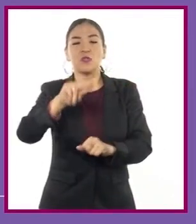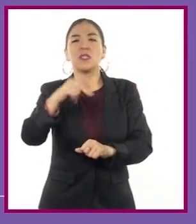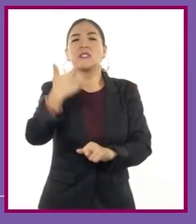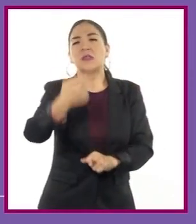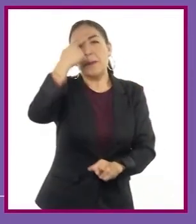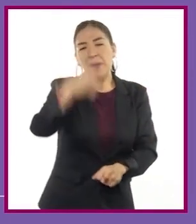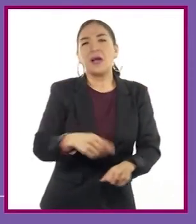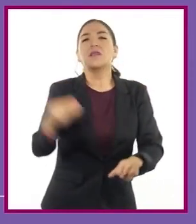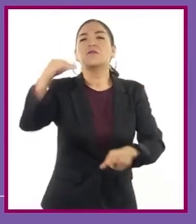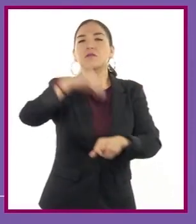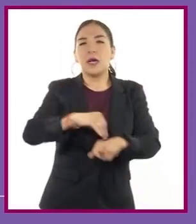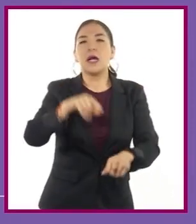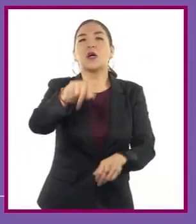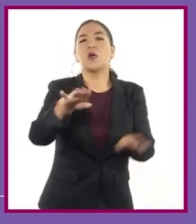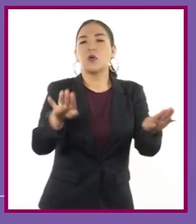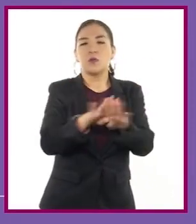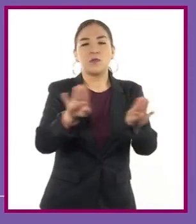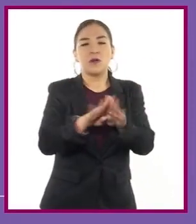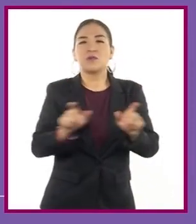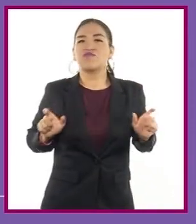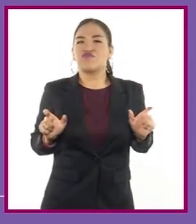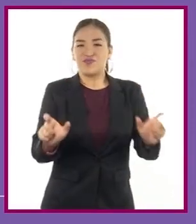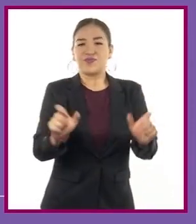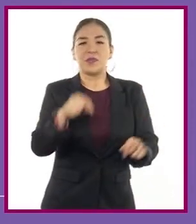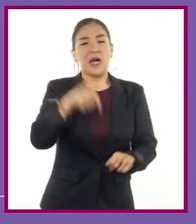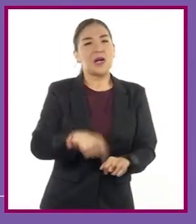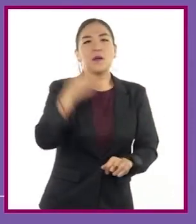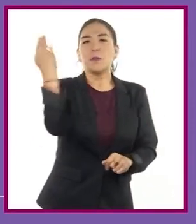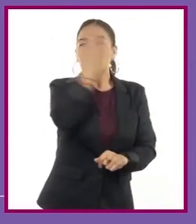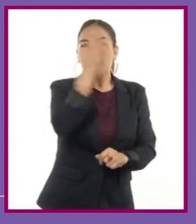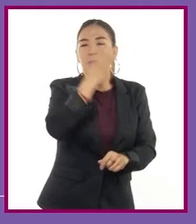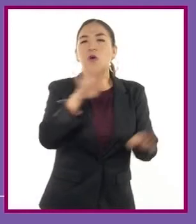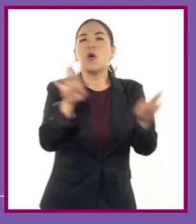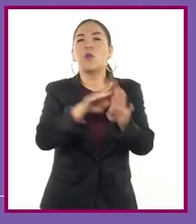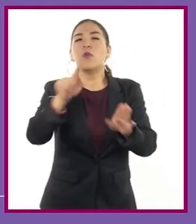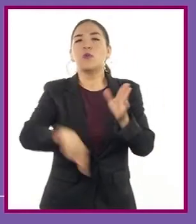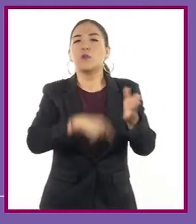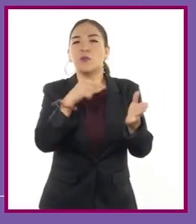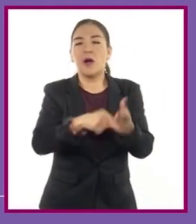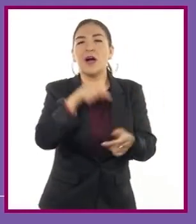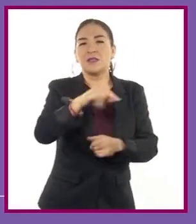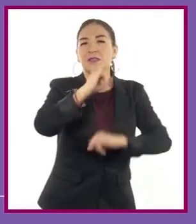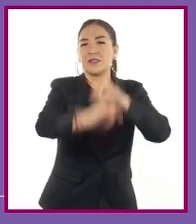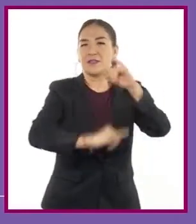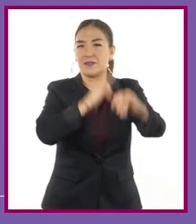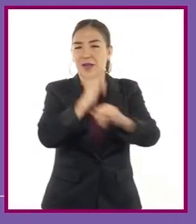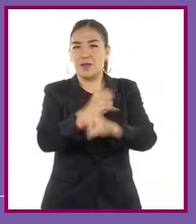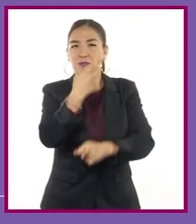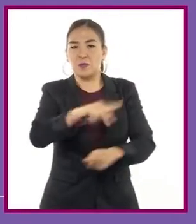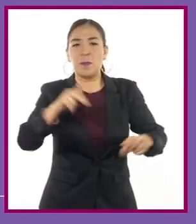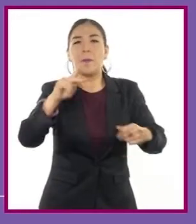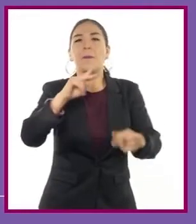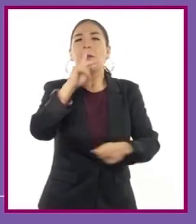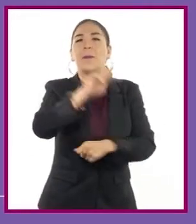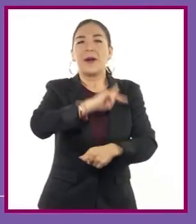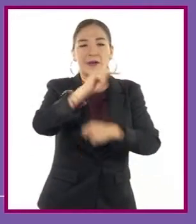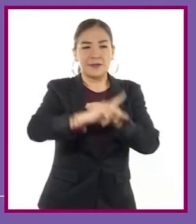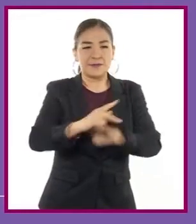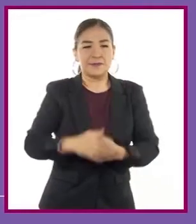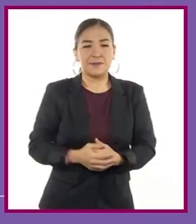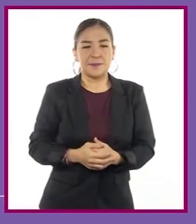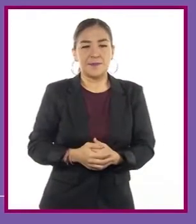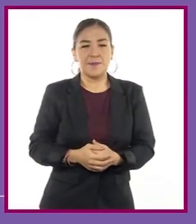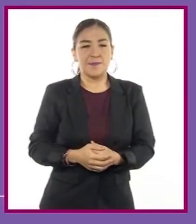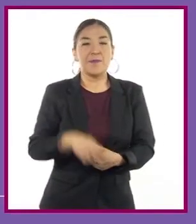finalidad de instaurar un Estado bíblico en medio de los conflictos internos de su nación. El ejército de Ongwen